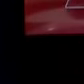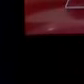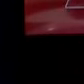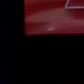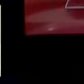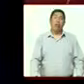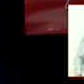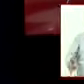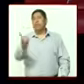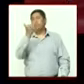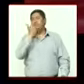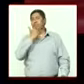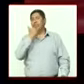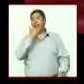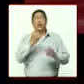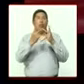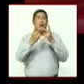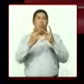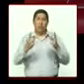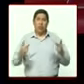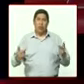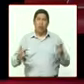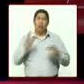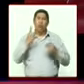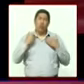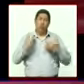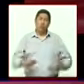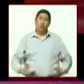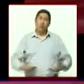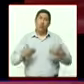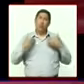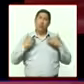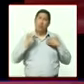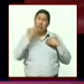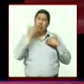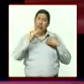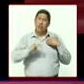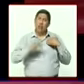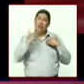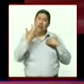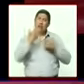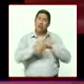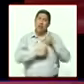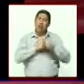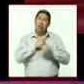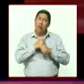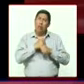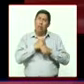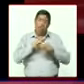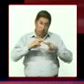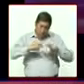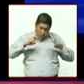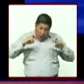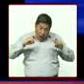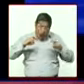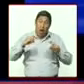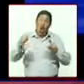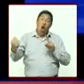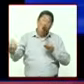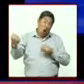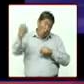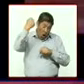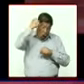Un hecho lamentable registrado en Potosí. Se ha encontrado el cuerpo de una niña de 5 años quien presentaba golpes en la cabeza.